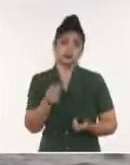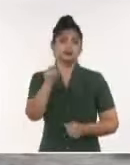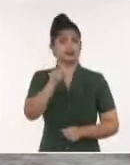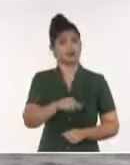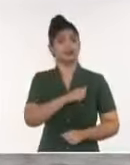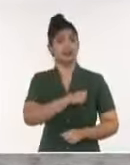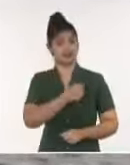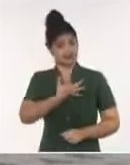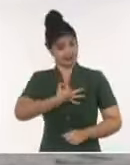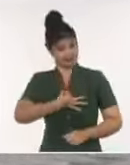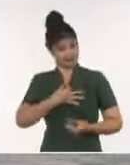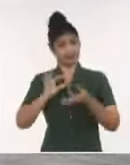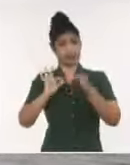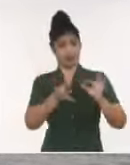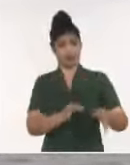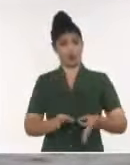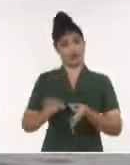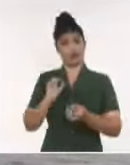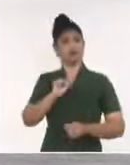medallista olímpico? Pero